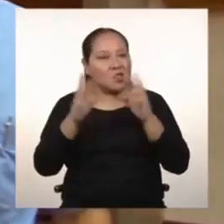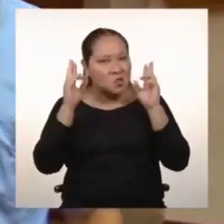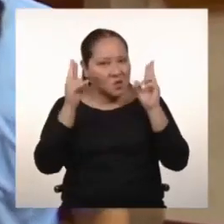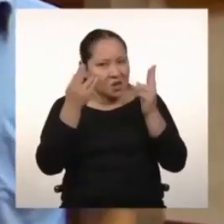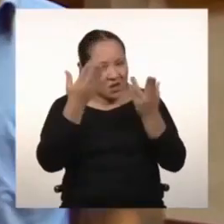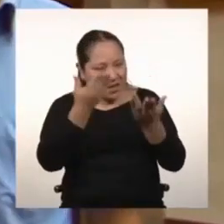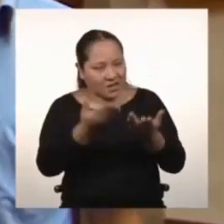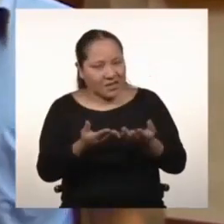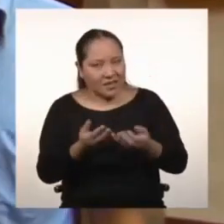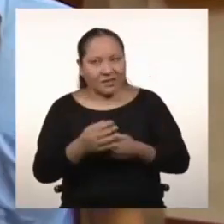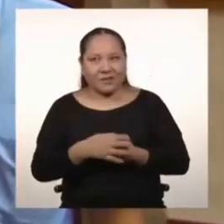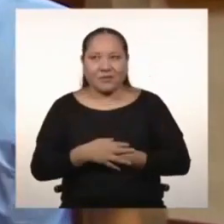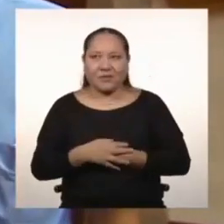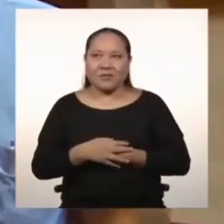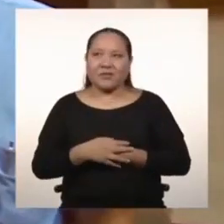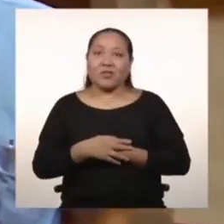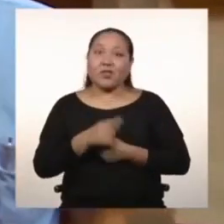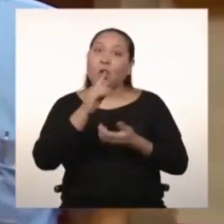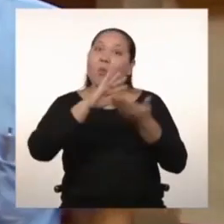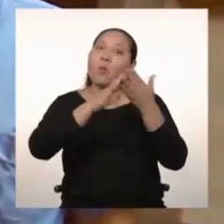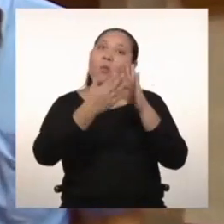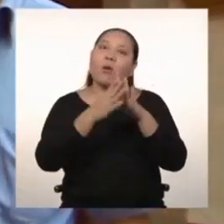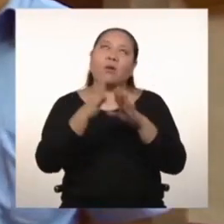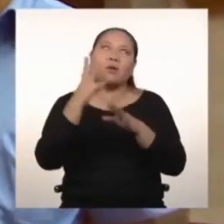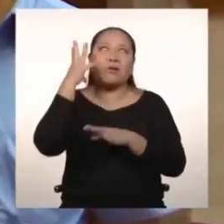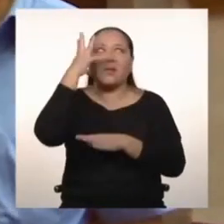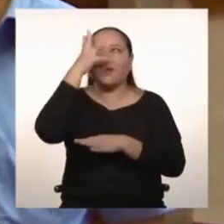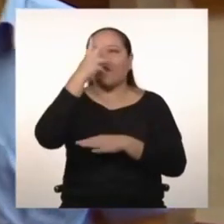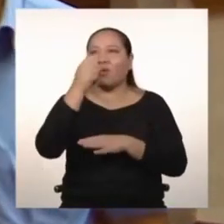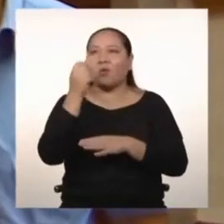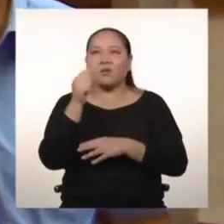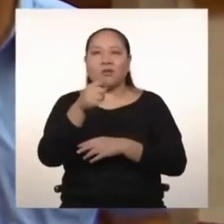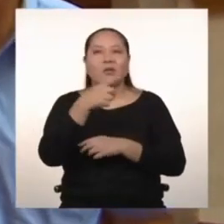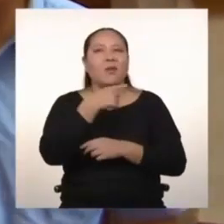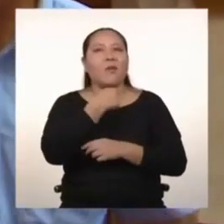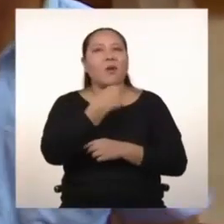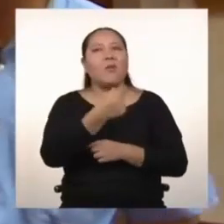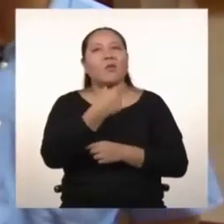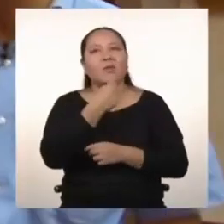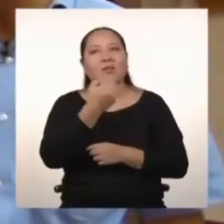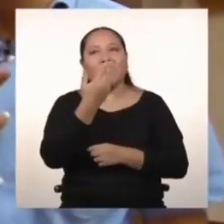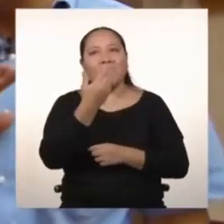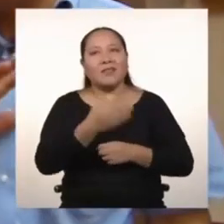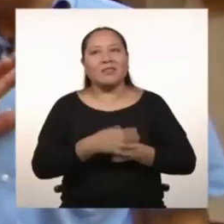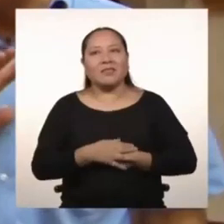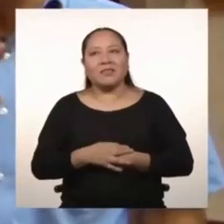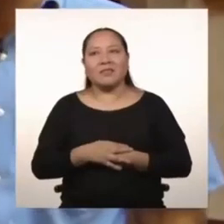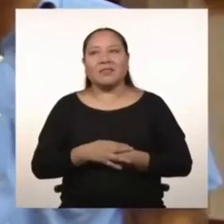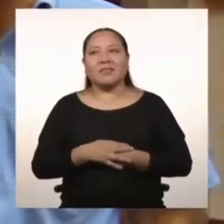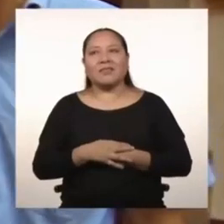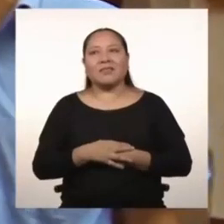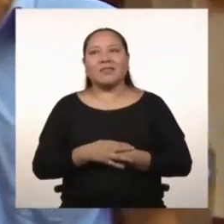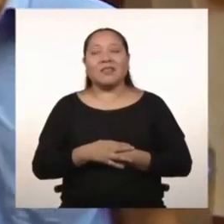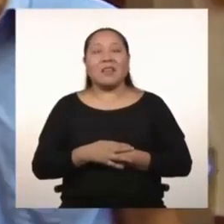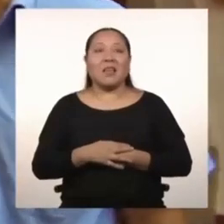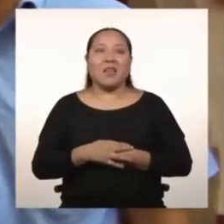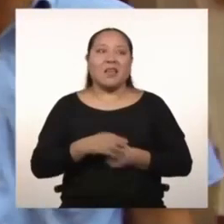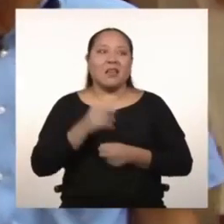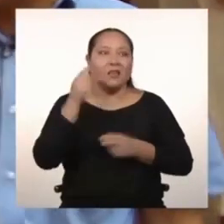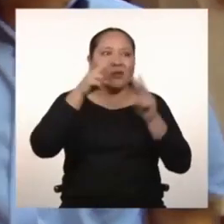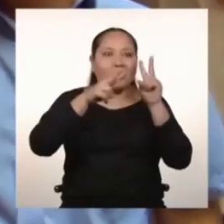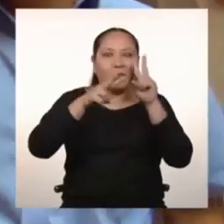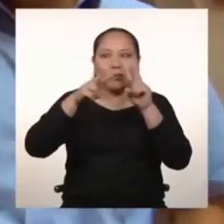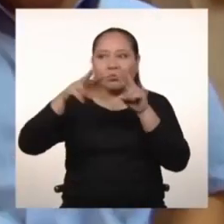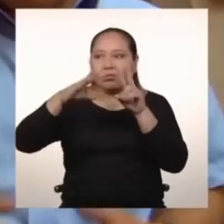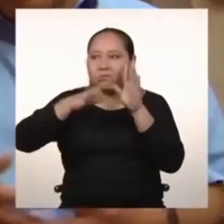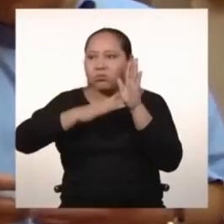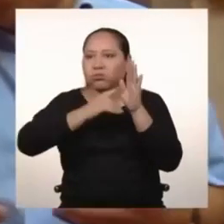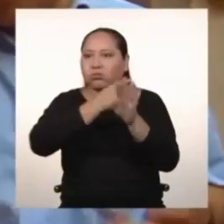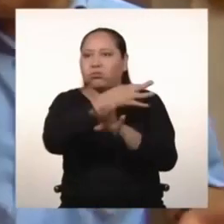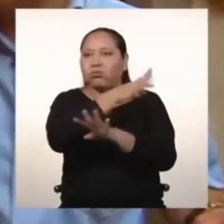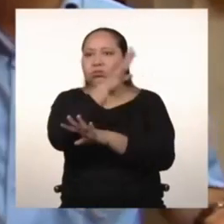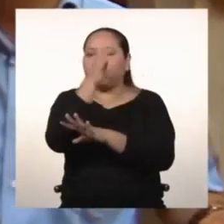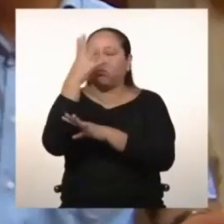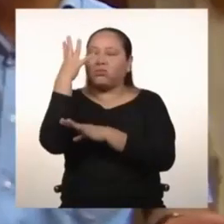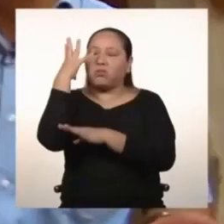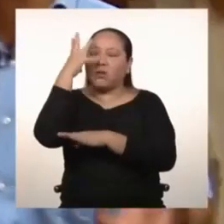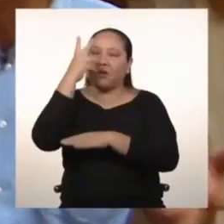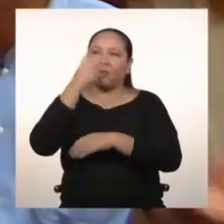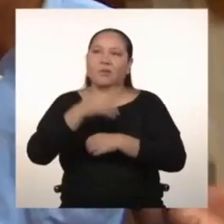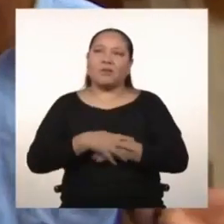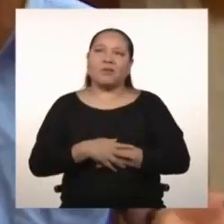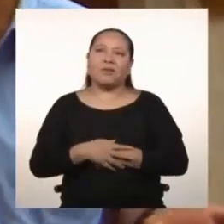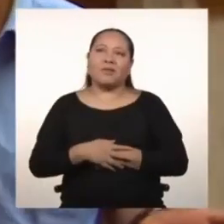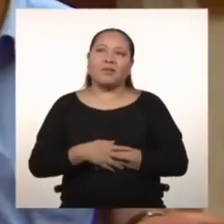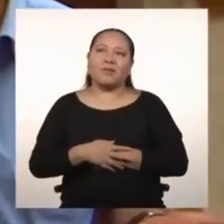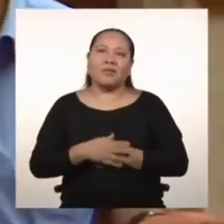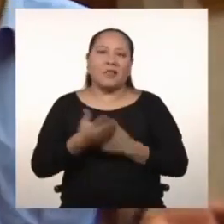Muy amable, gracias. Son pueblos tan lindos, sí, que te va a encantar, ¿no? Te van a dar un paisaje espectacular. Y bueno, pues,